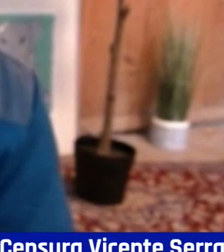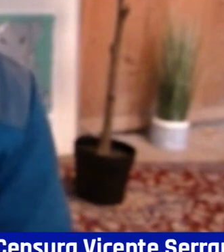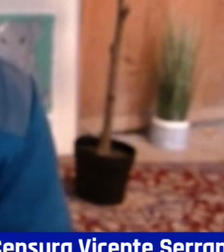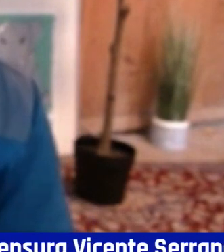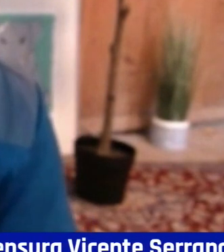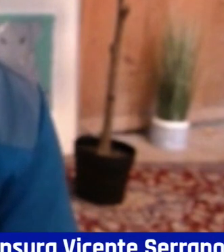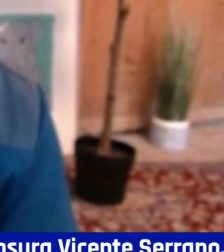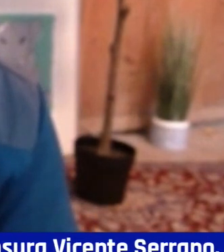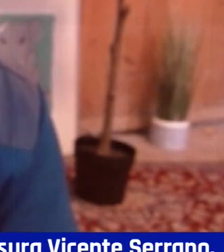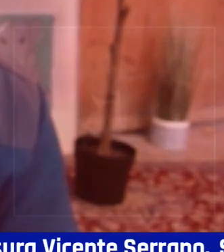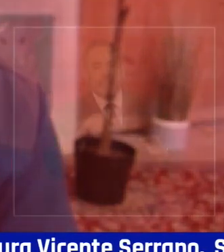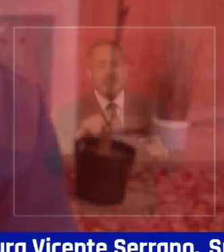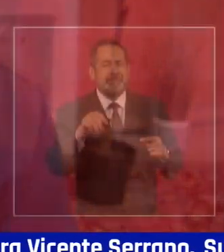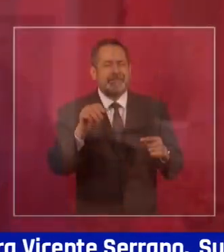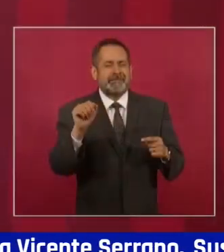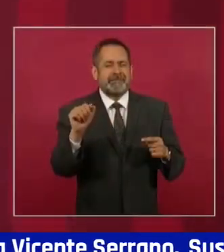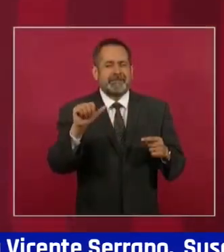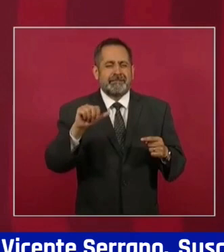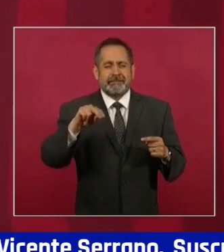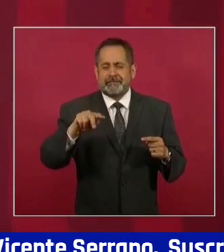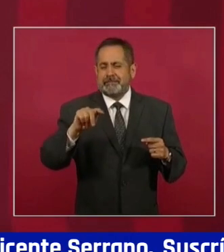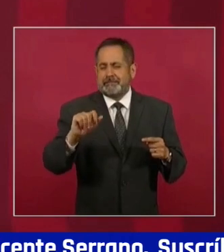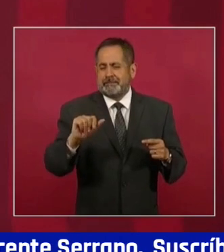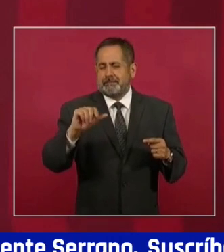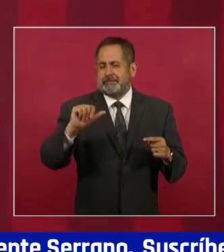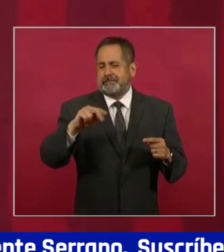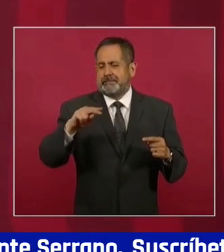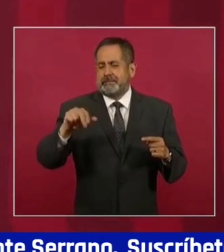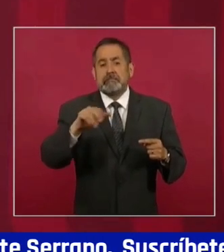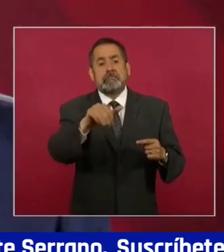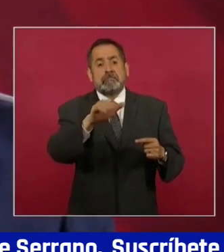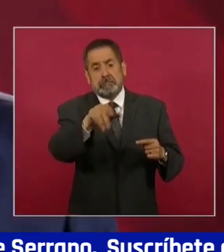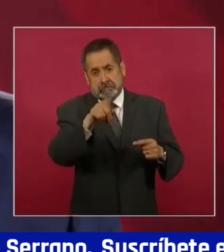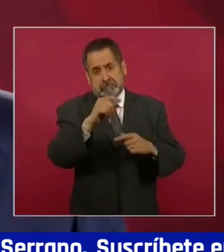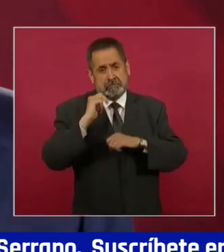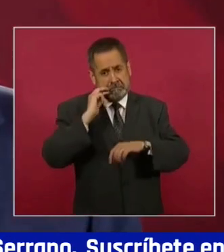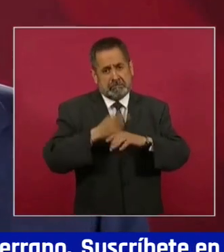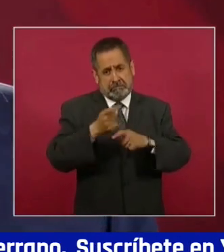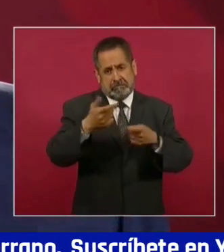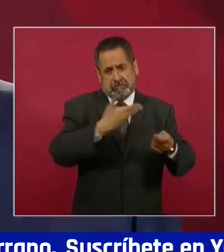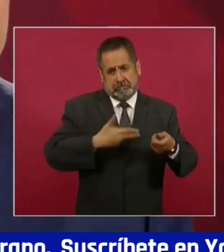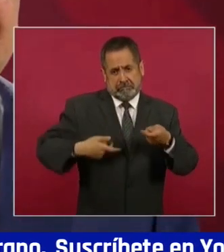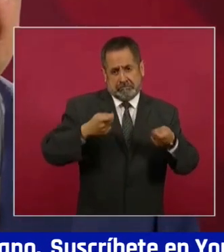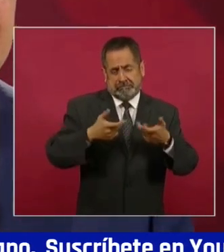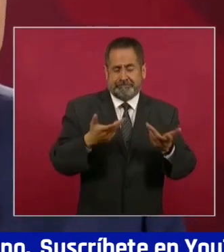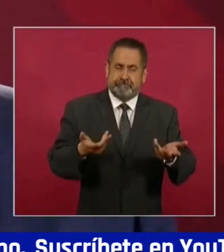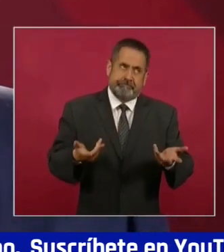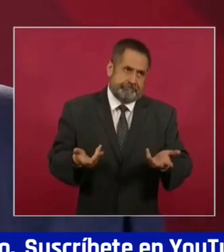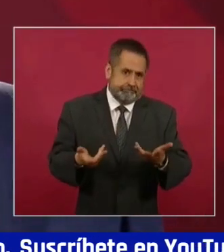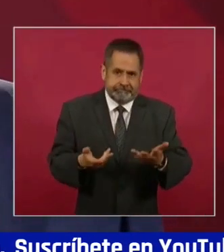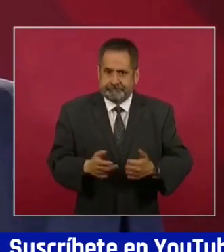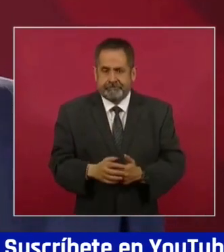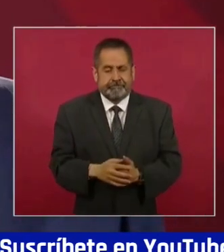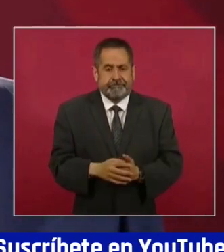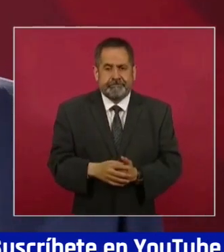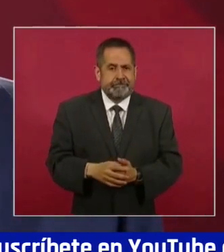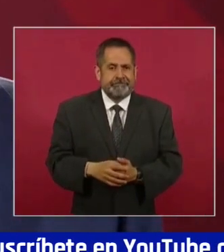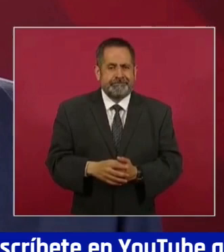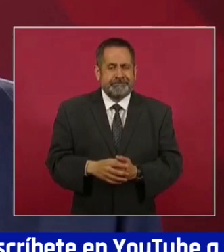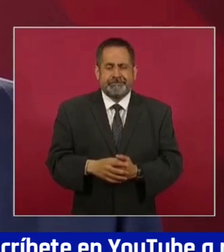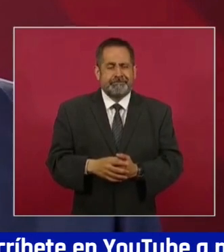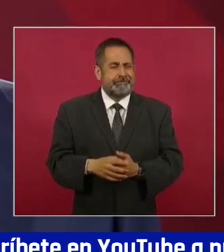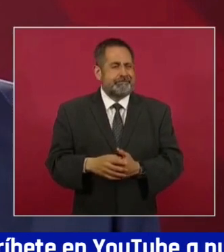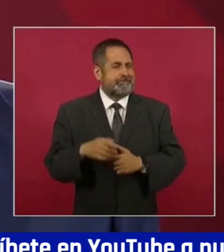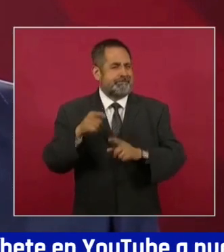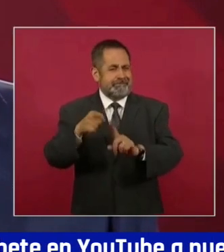ni madres, se hizo el cambio, y que Trump lo aceptó, también lo aceptó Justin Trudeau, ya está ahí, en el nuevo,